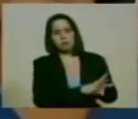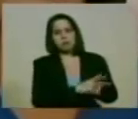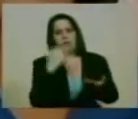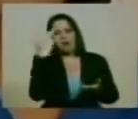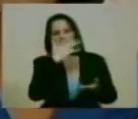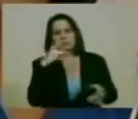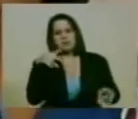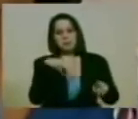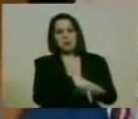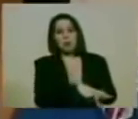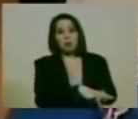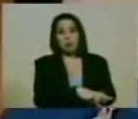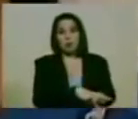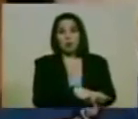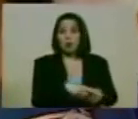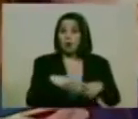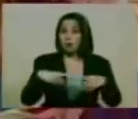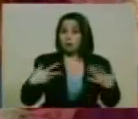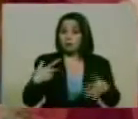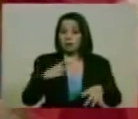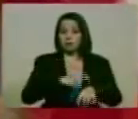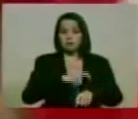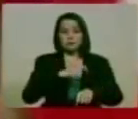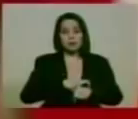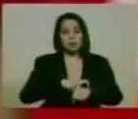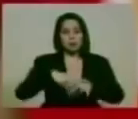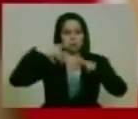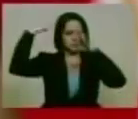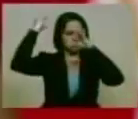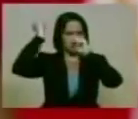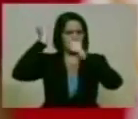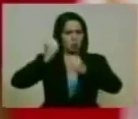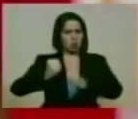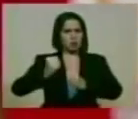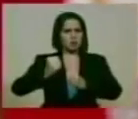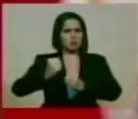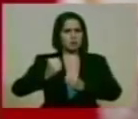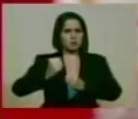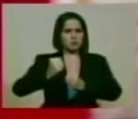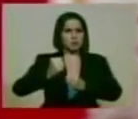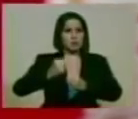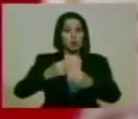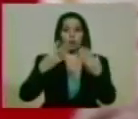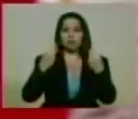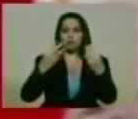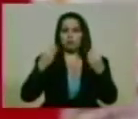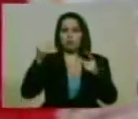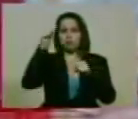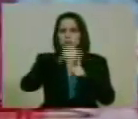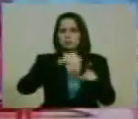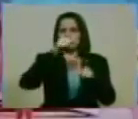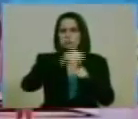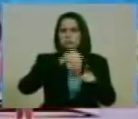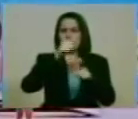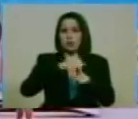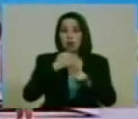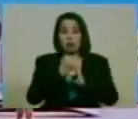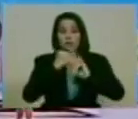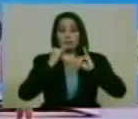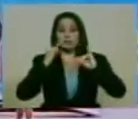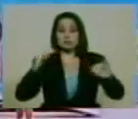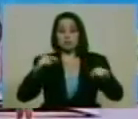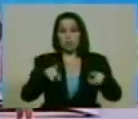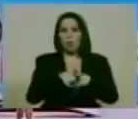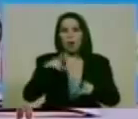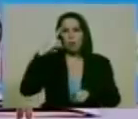racismo en tiempos coloniales. Muchos lucharon en la independencia, como